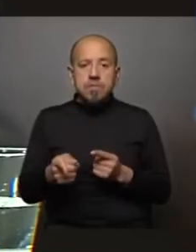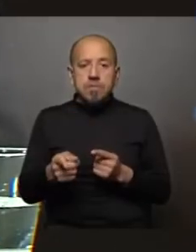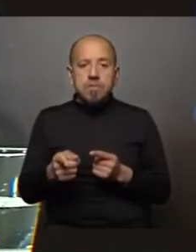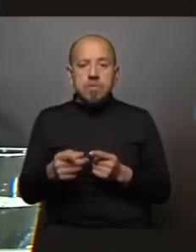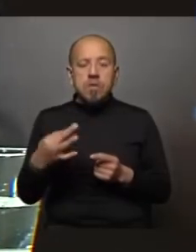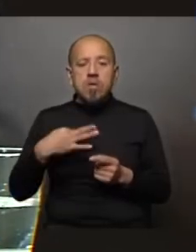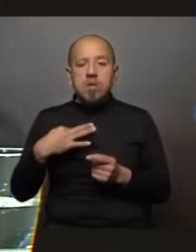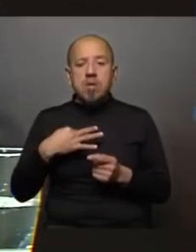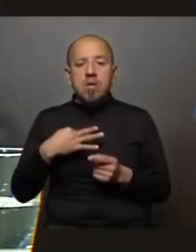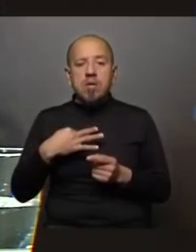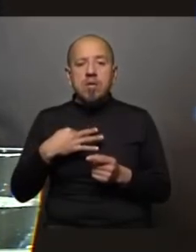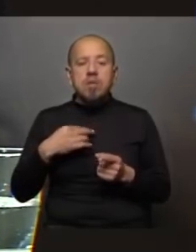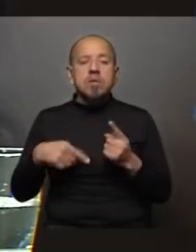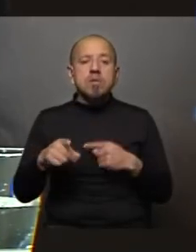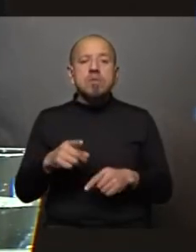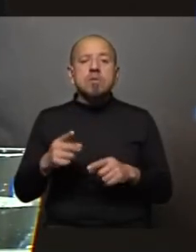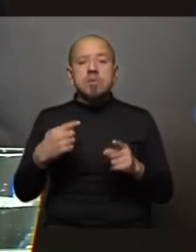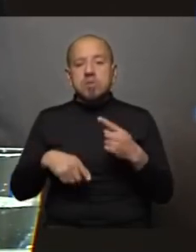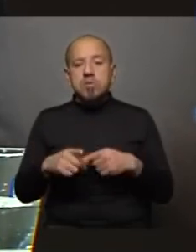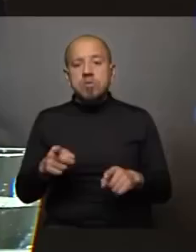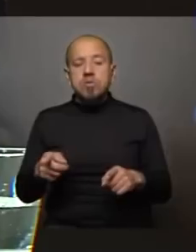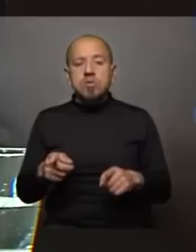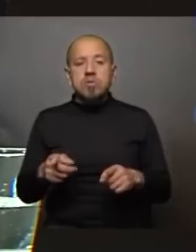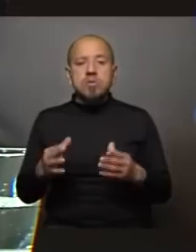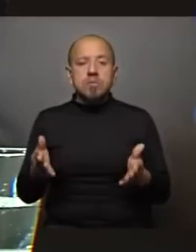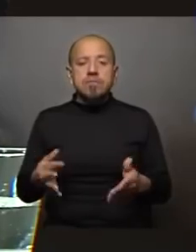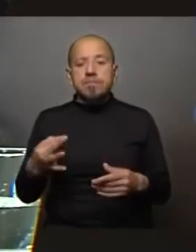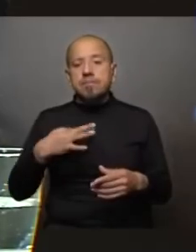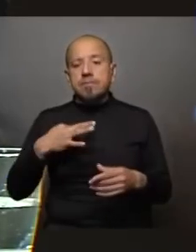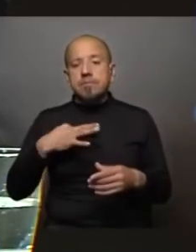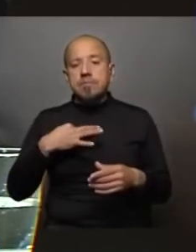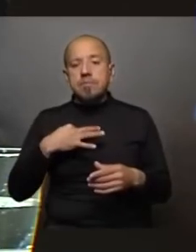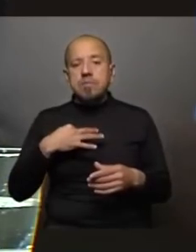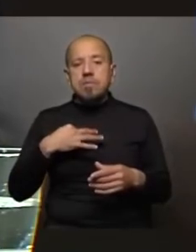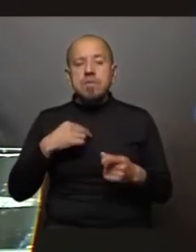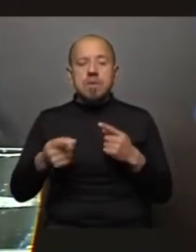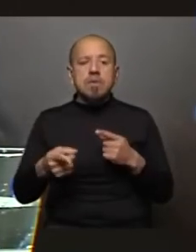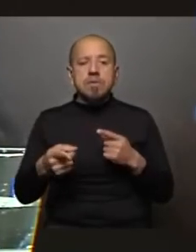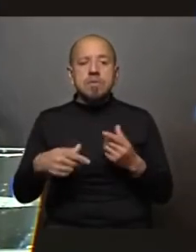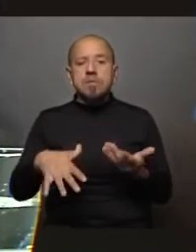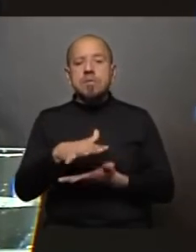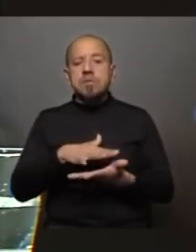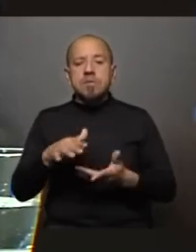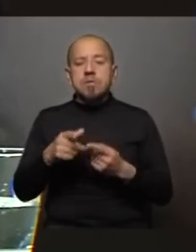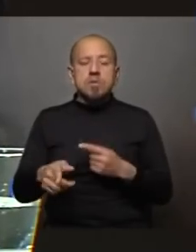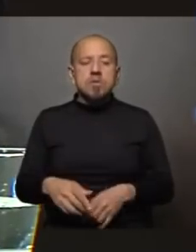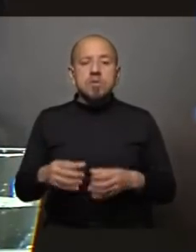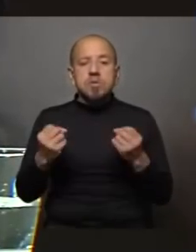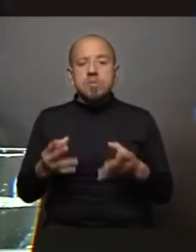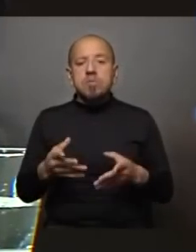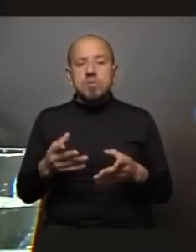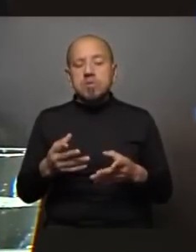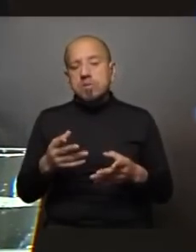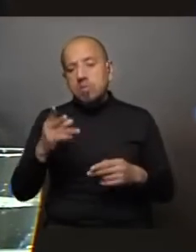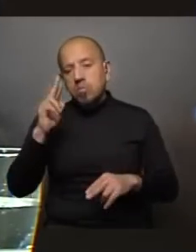vida normal del país y por lo tanto también Al final su vida termina este en una situación que nosotros no queremos porque la muerte para un